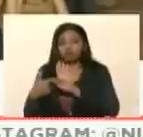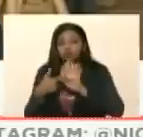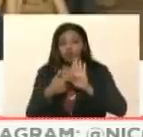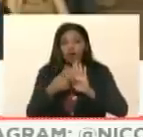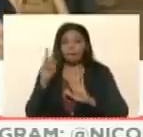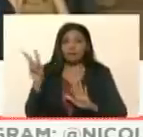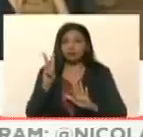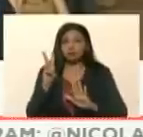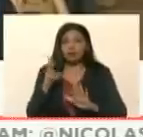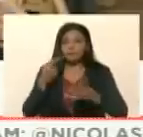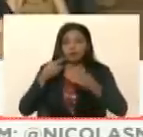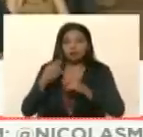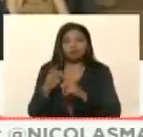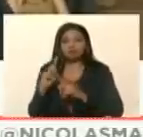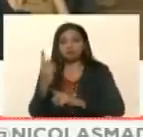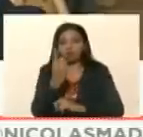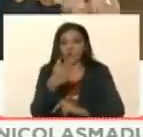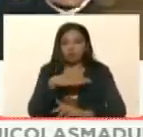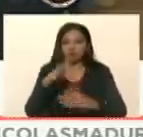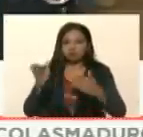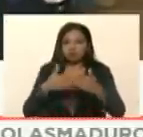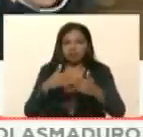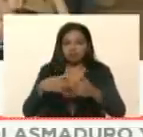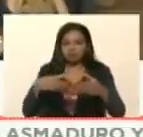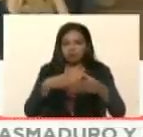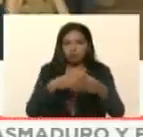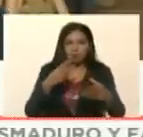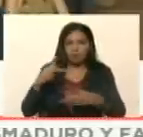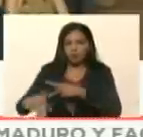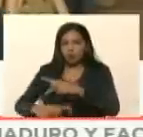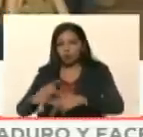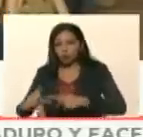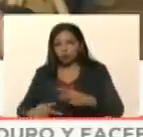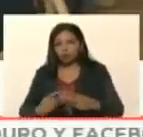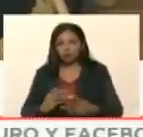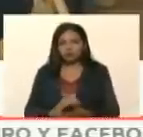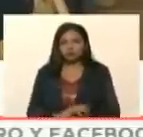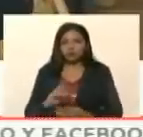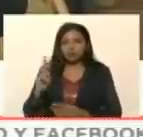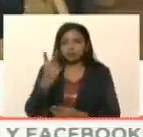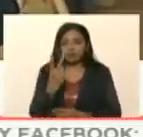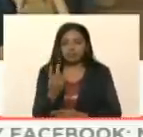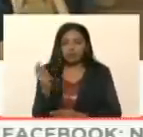Venezuela. Pero primero quiero concluir toda esta fase productiva del